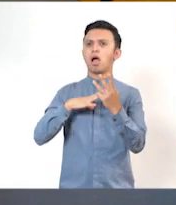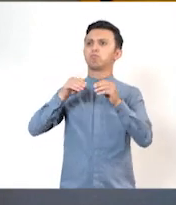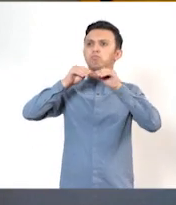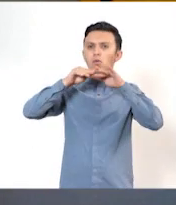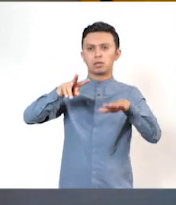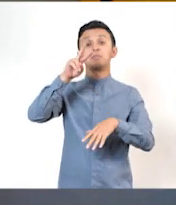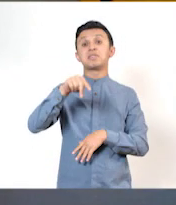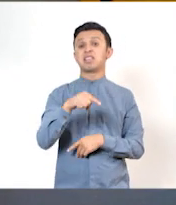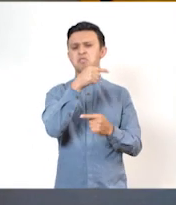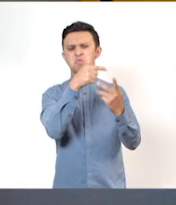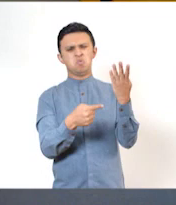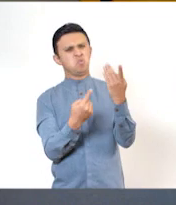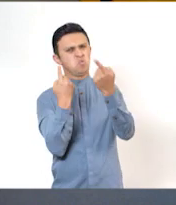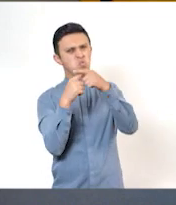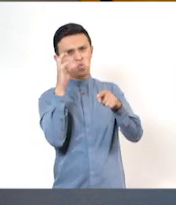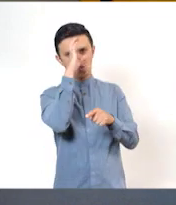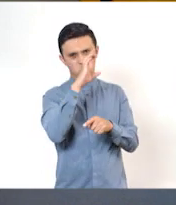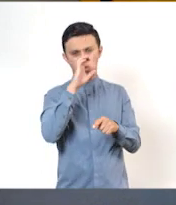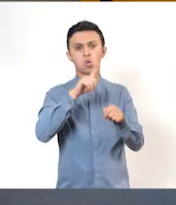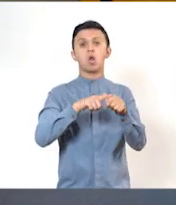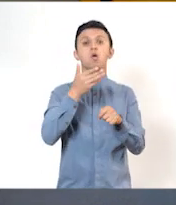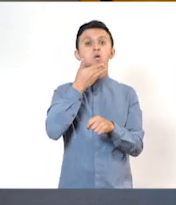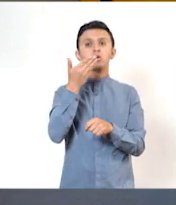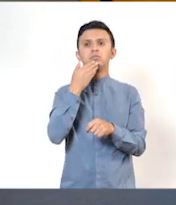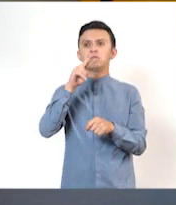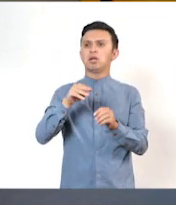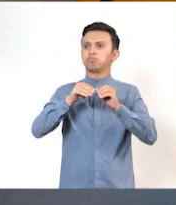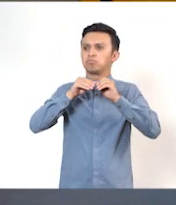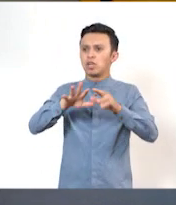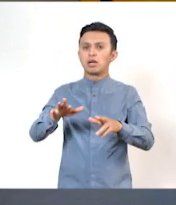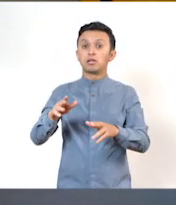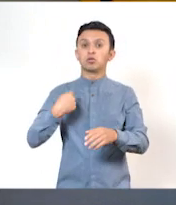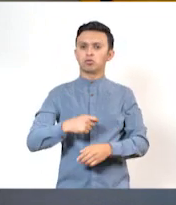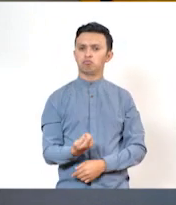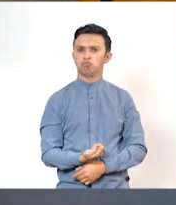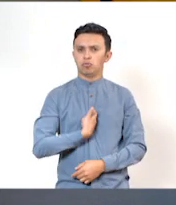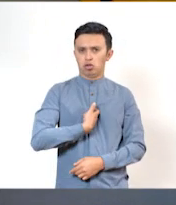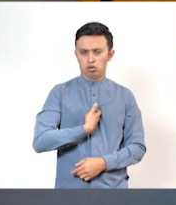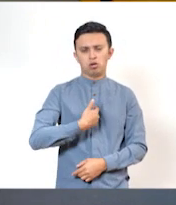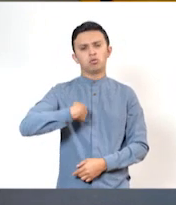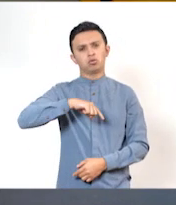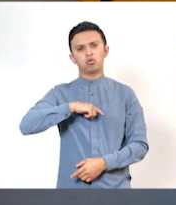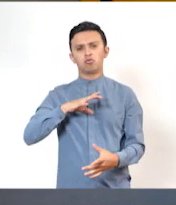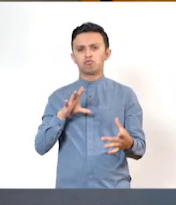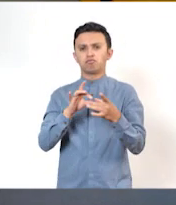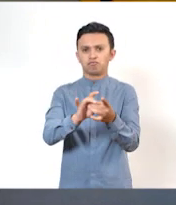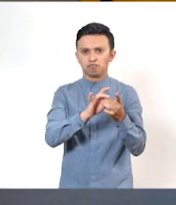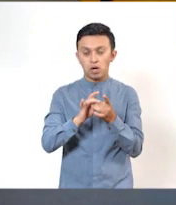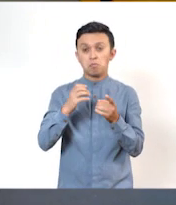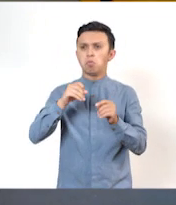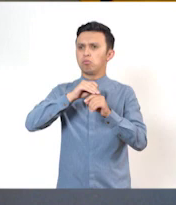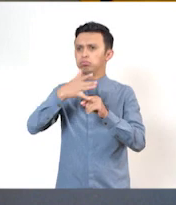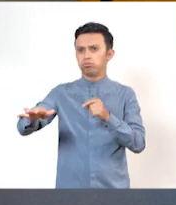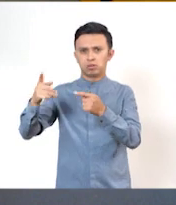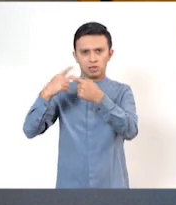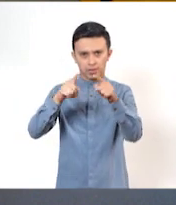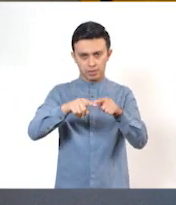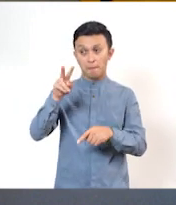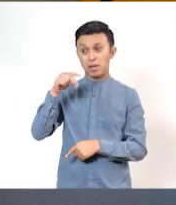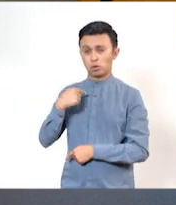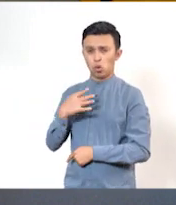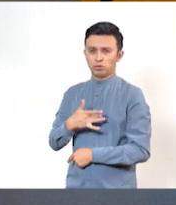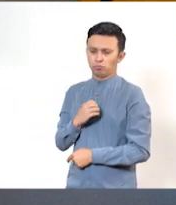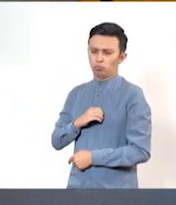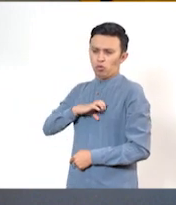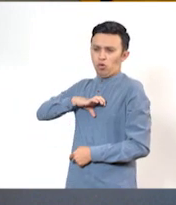identidad y de pertenencia. ¿Sabes? Yo siento mucho orgullo de ser mexicana y de que todas esas culturas